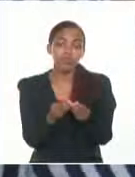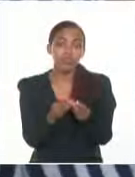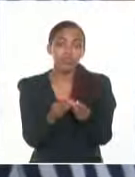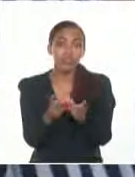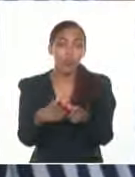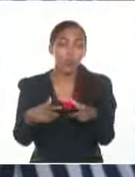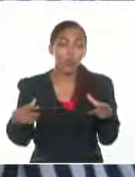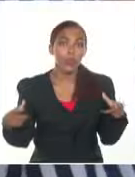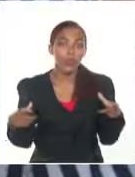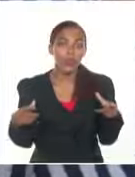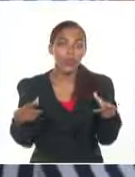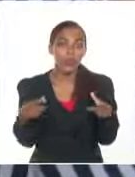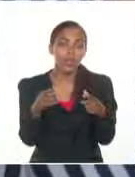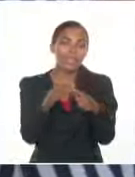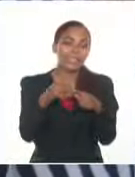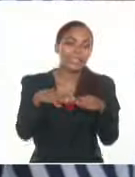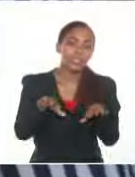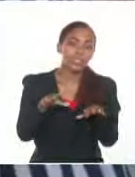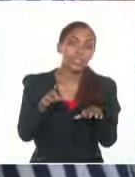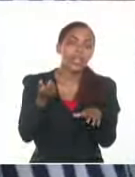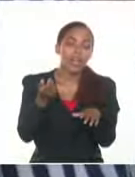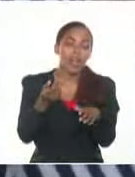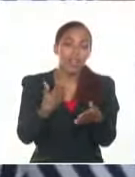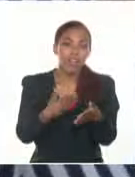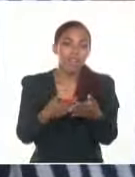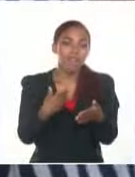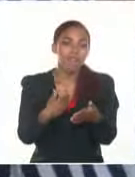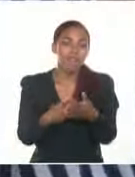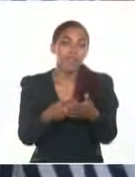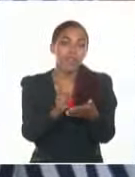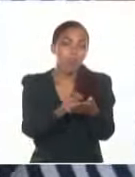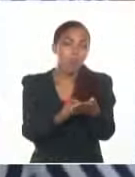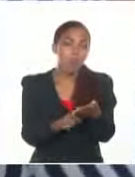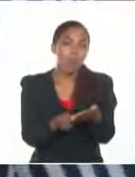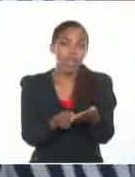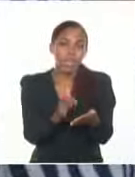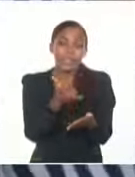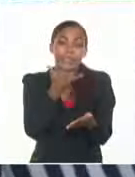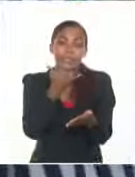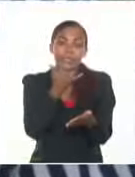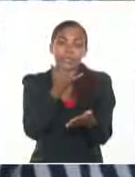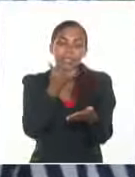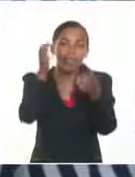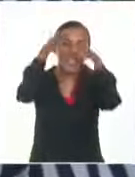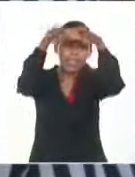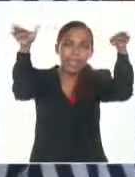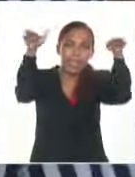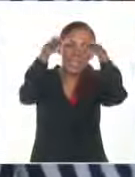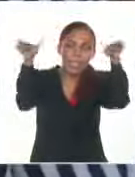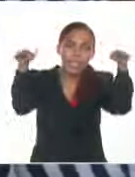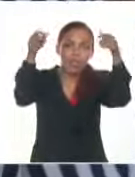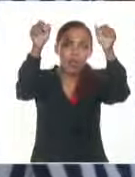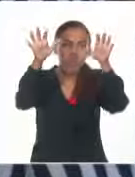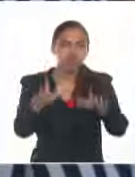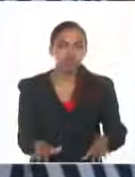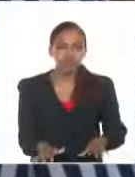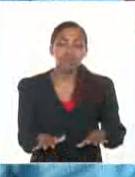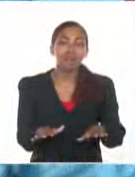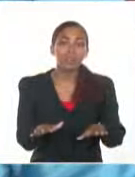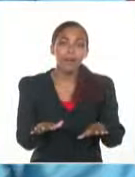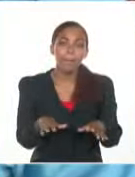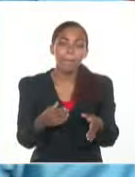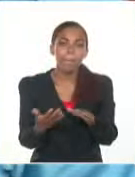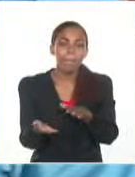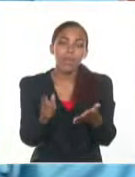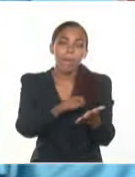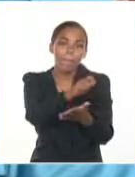aquellas que tienen mayor afectación, dígase total de techo, otras afectaciones de derrumbe total, que deben ser para el plan